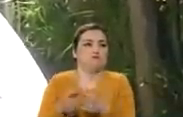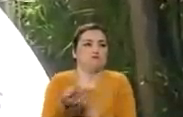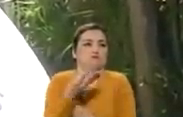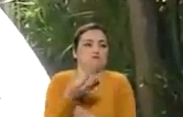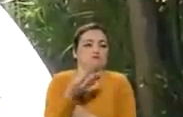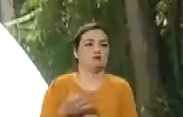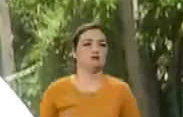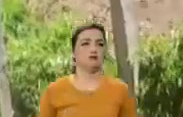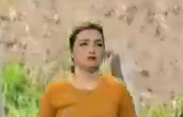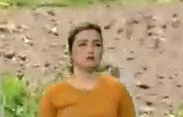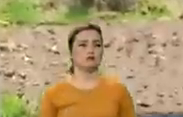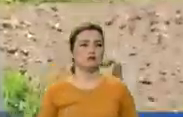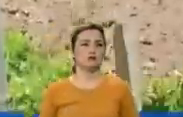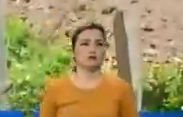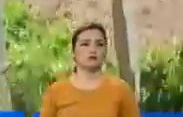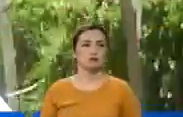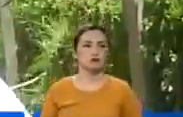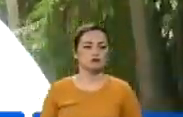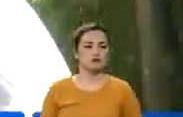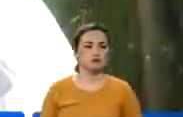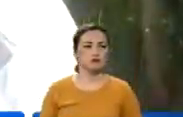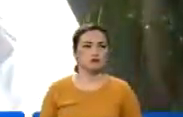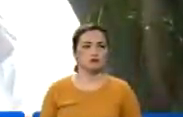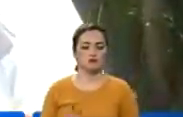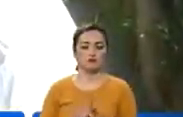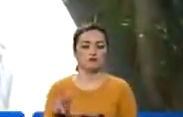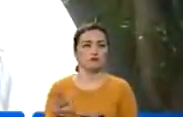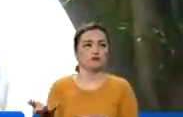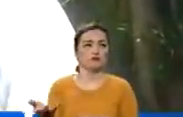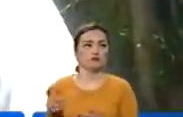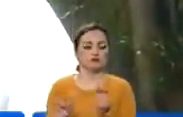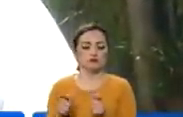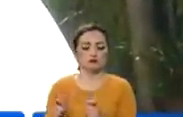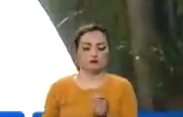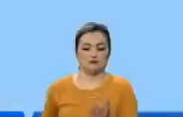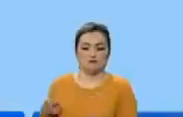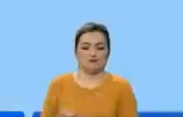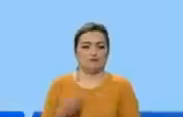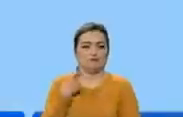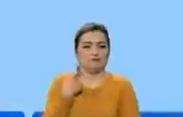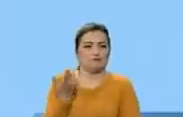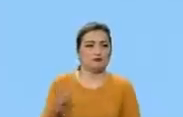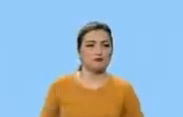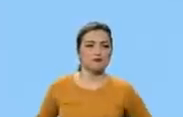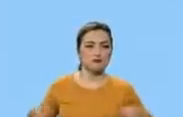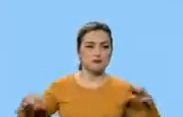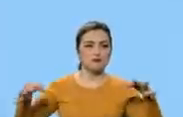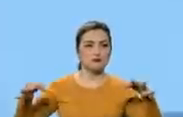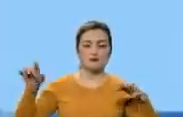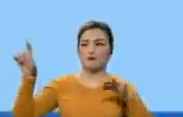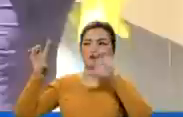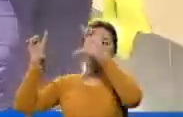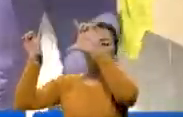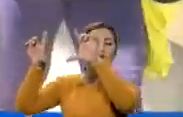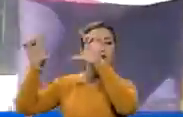internet. Ya, pero asimismo eso también tenemos que pagar, y personas que no tenemos, ¿de dónde pagamos? La instalación del aparato